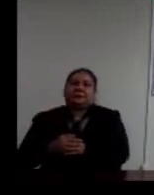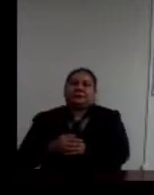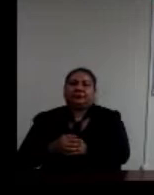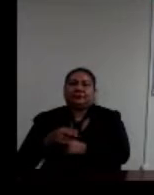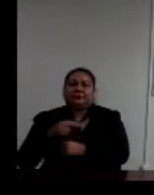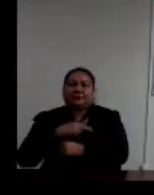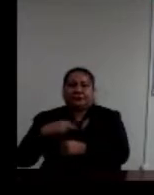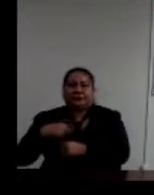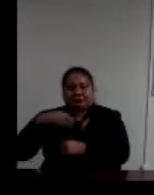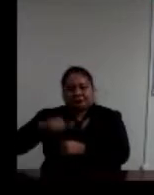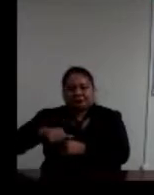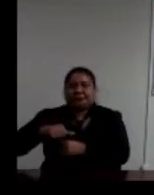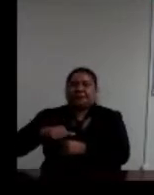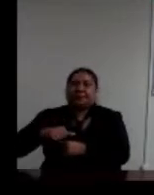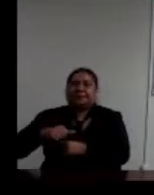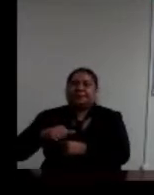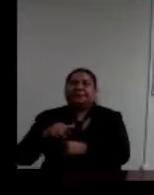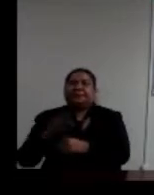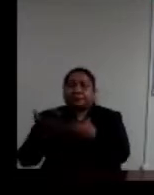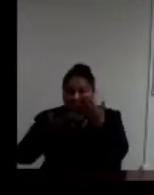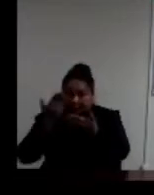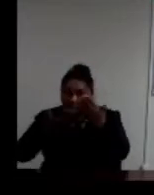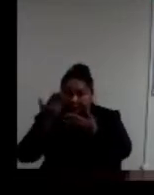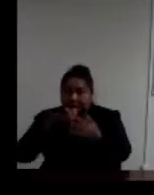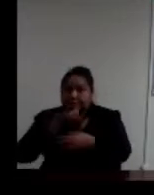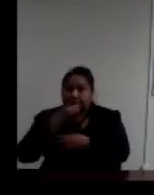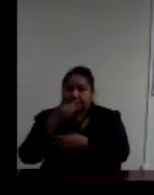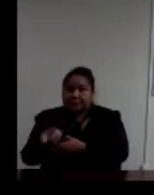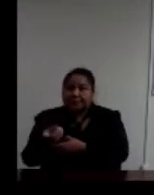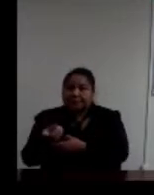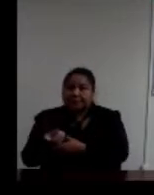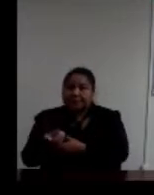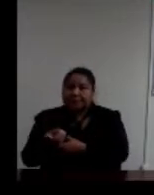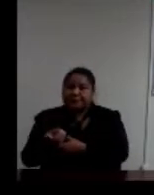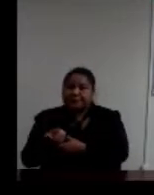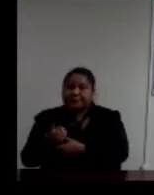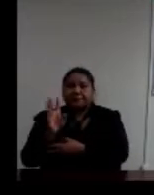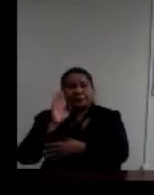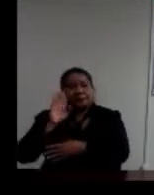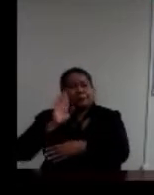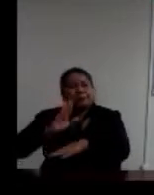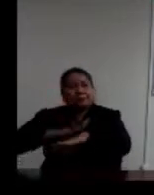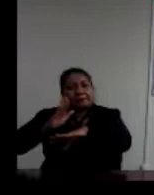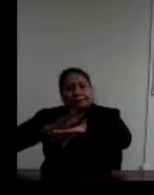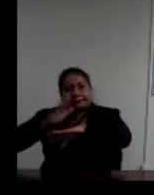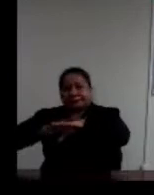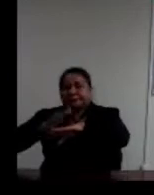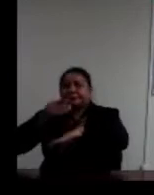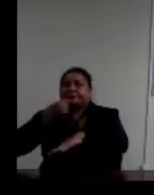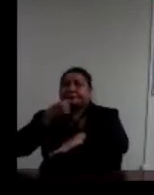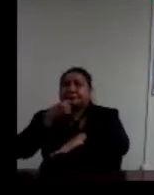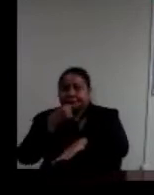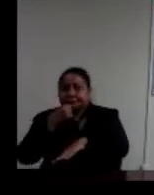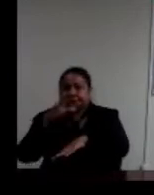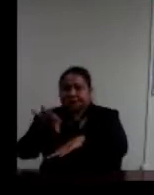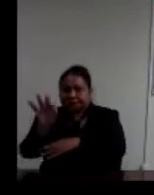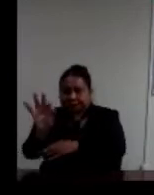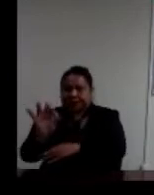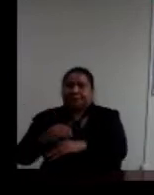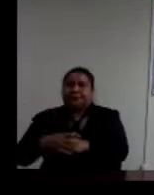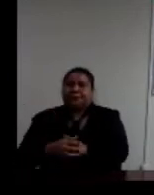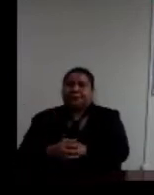alta. ¿Sí? Hay datos, hay estudios que hablan acerca de una proporción casi igual, ¿sí?